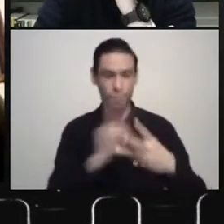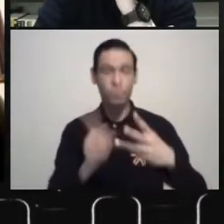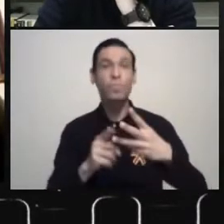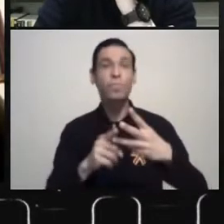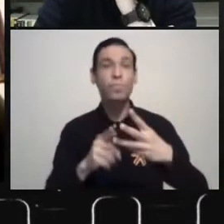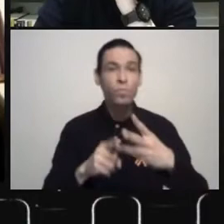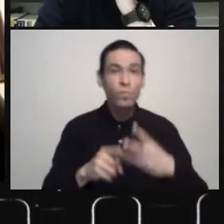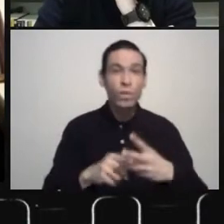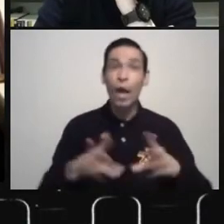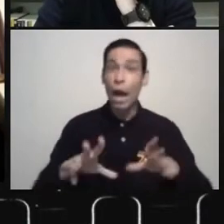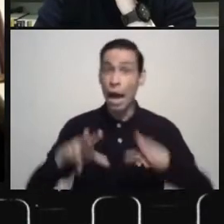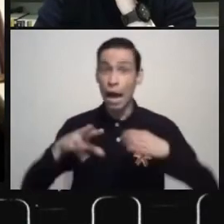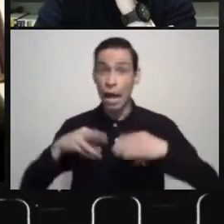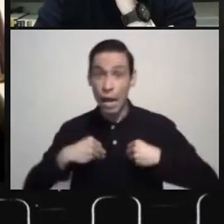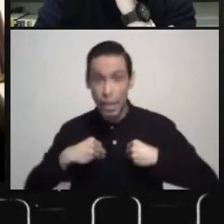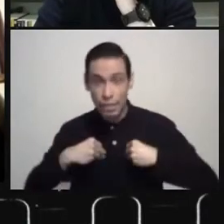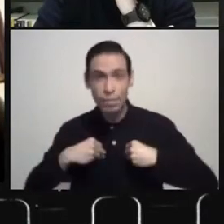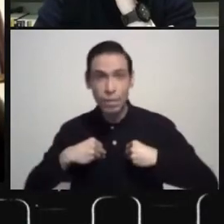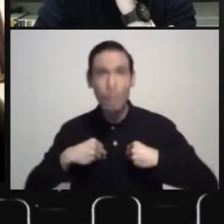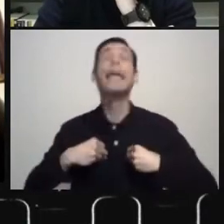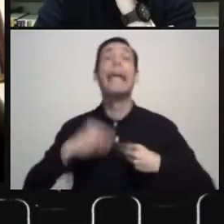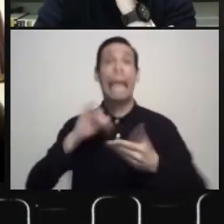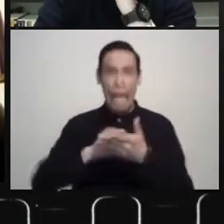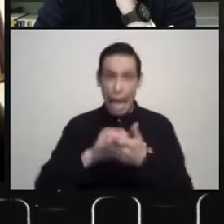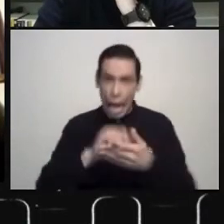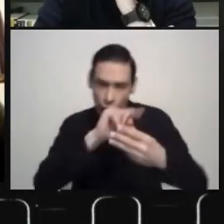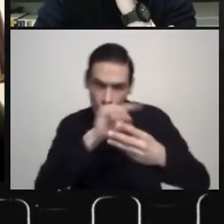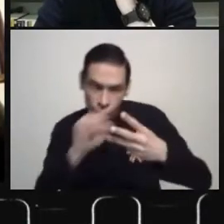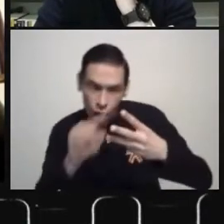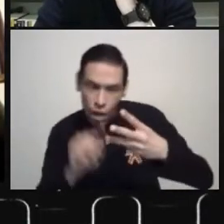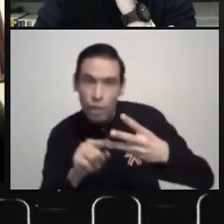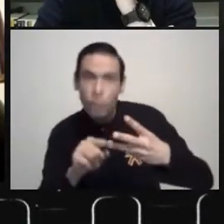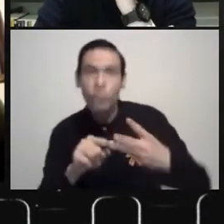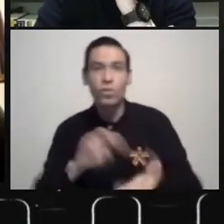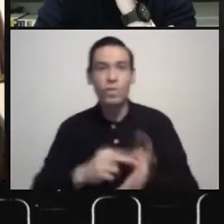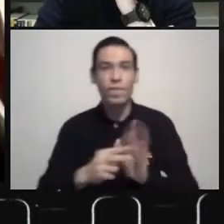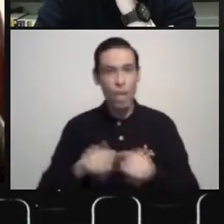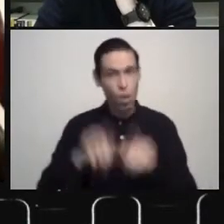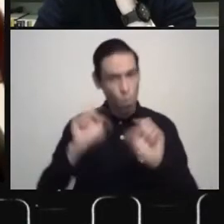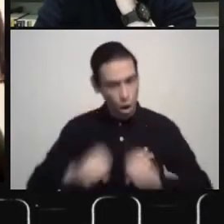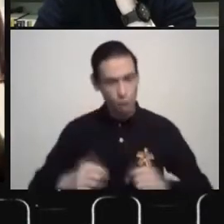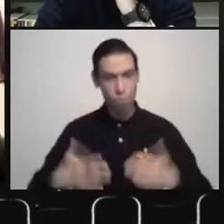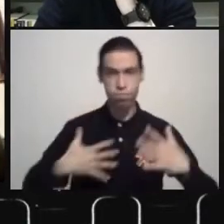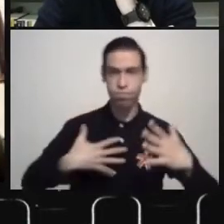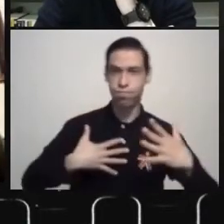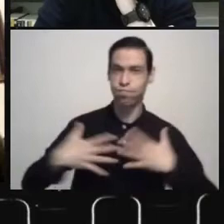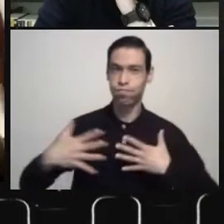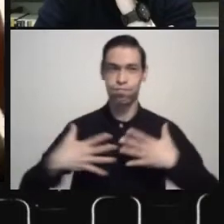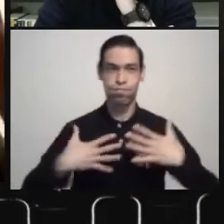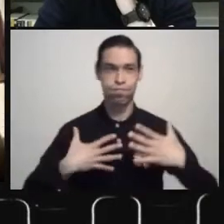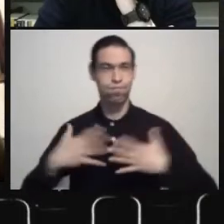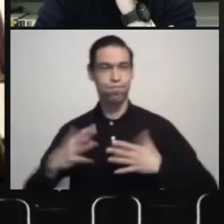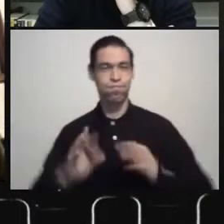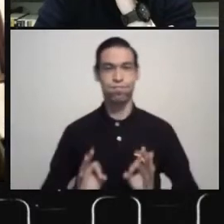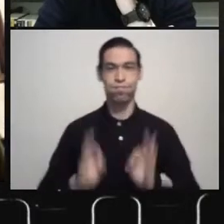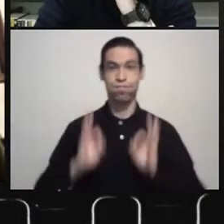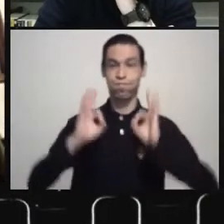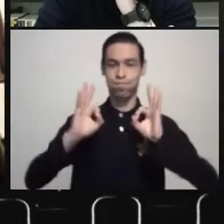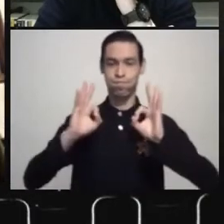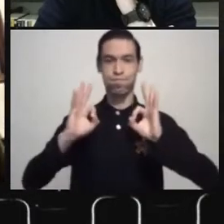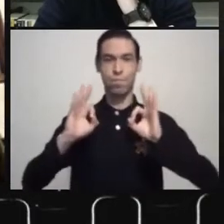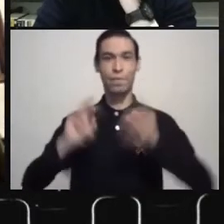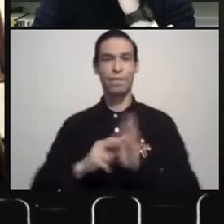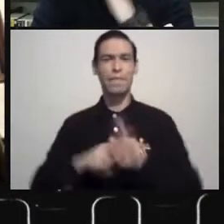más abierto, grande, humano, verdadero, original y me vuelvo una completa herramienta para contar la